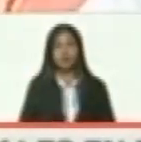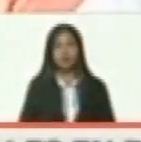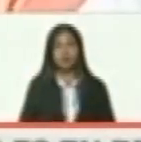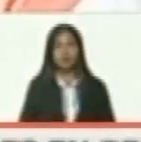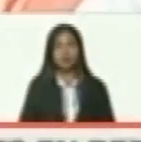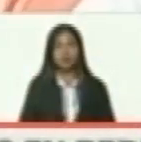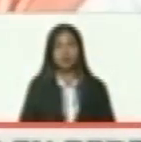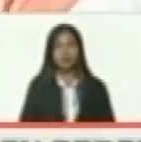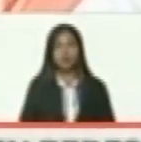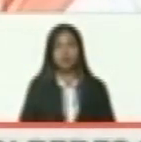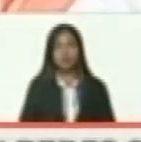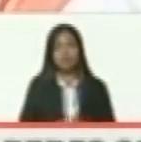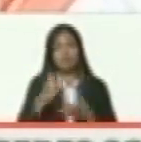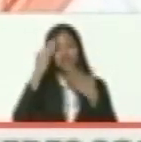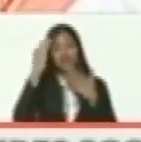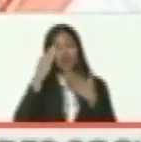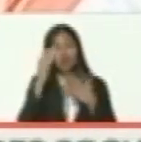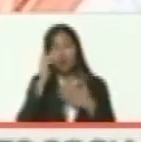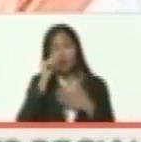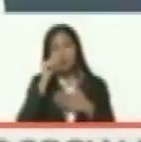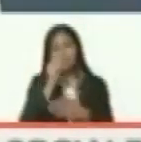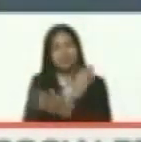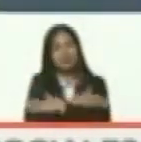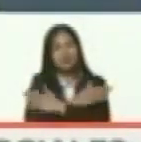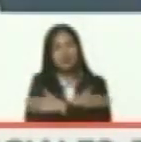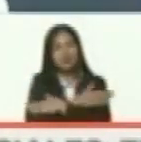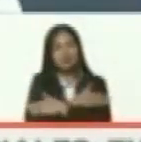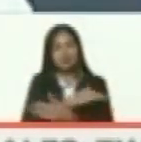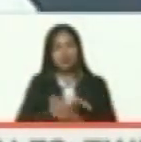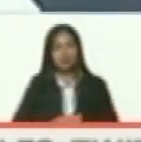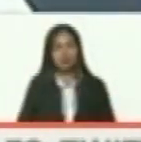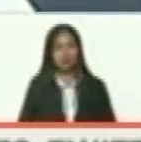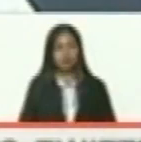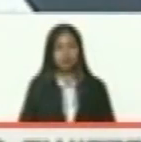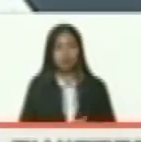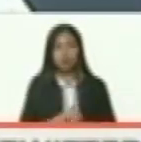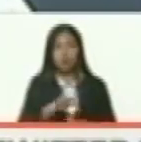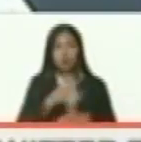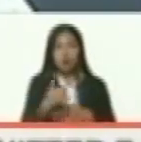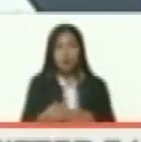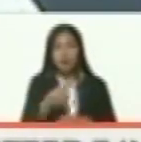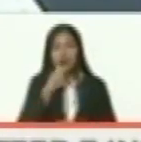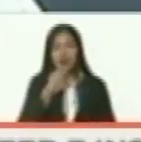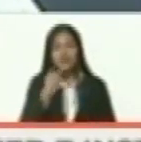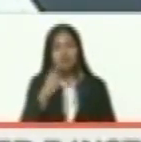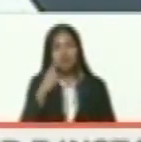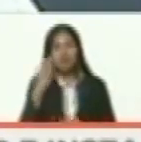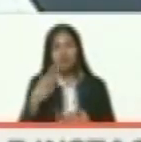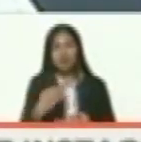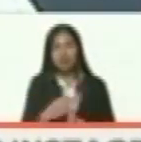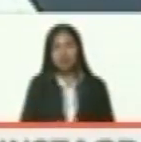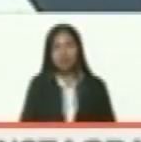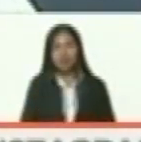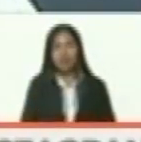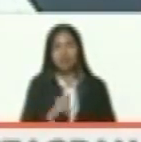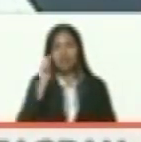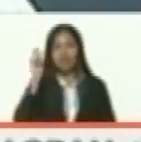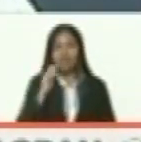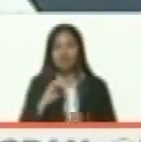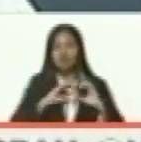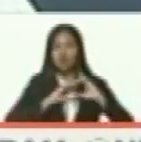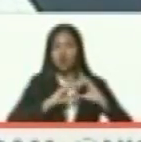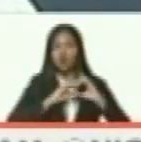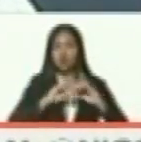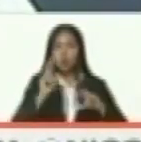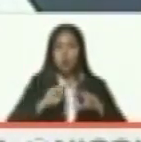Mira, vale. Saludos, Escalona, te felicito por ese programa tan bonito. Talento de corazón